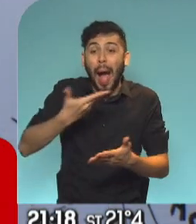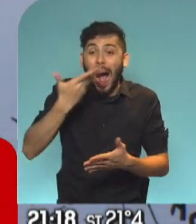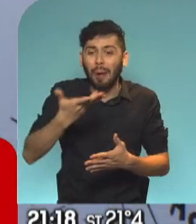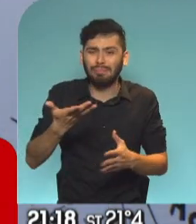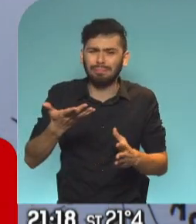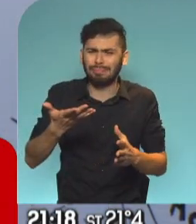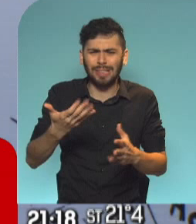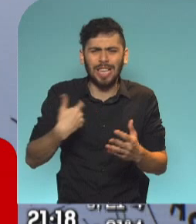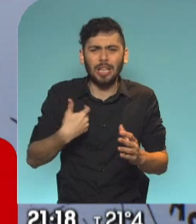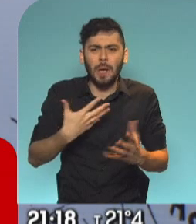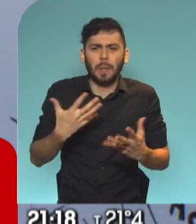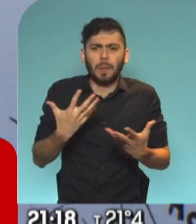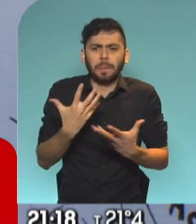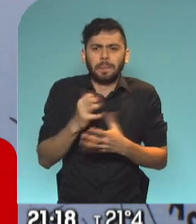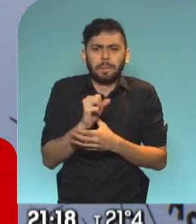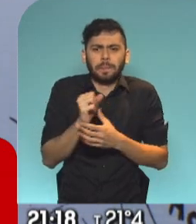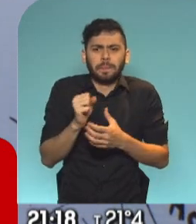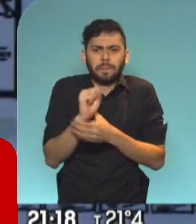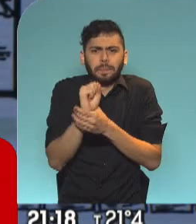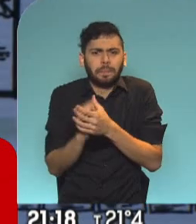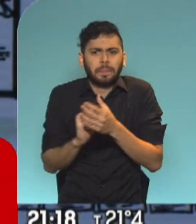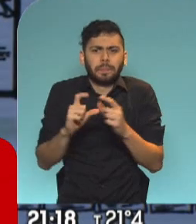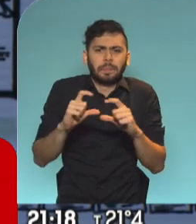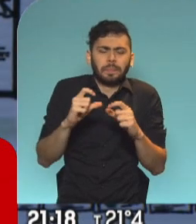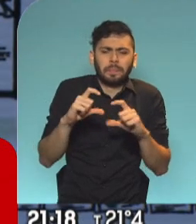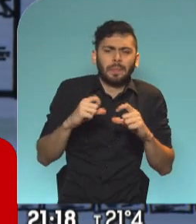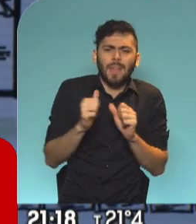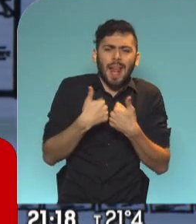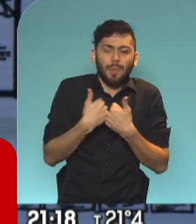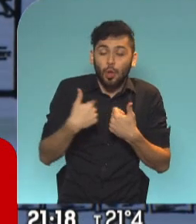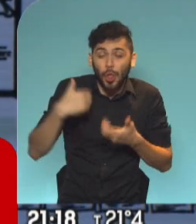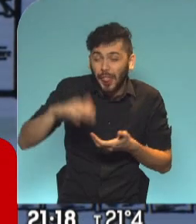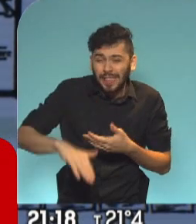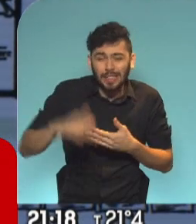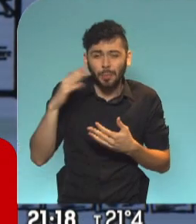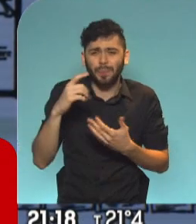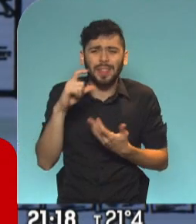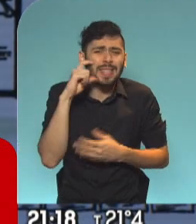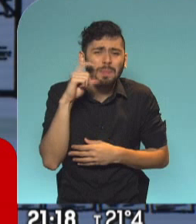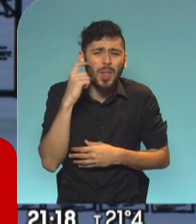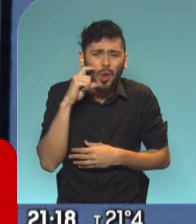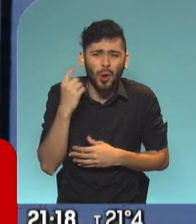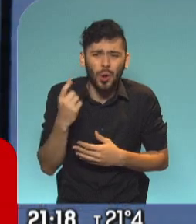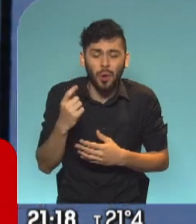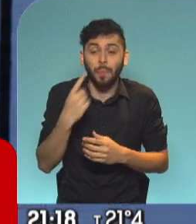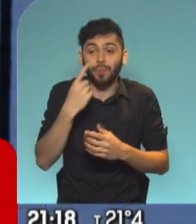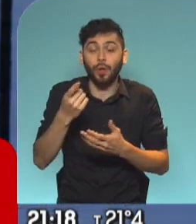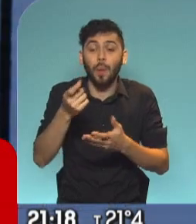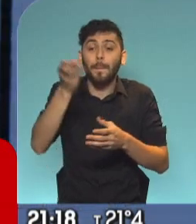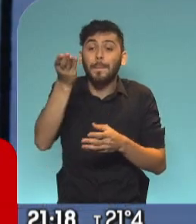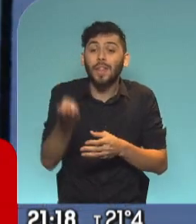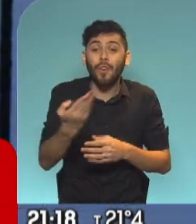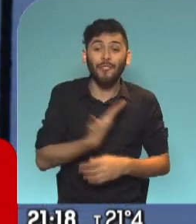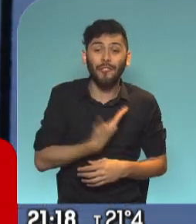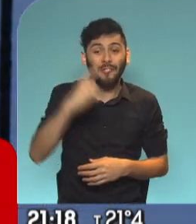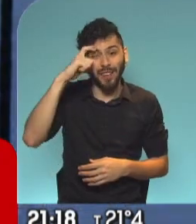me pongo muy inhibido, siempre he sido muy tímido desde pequeño, o sea, la timidez de Felipe no fue un